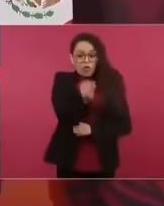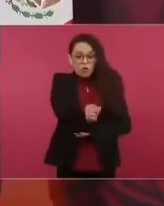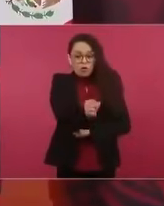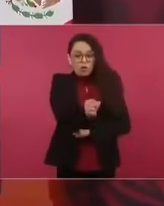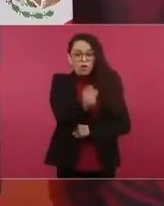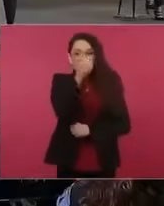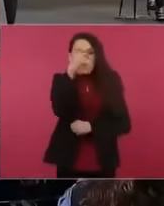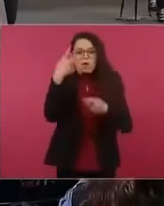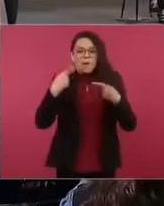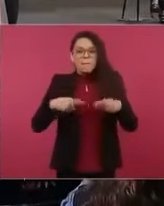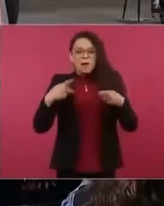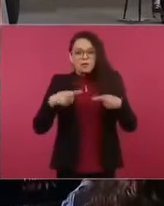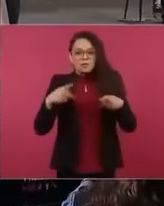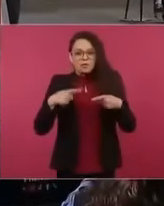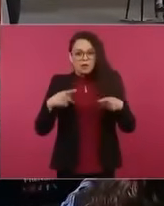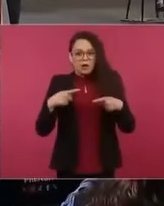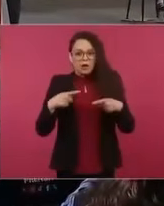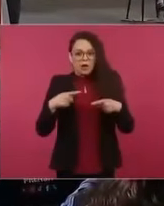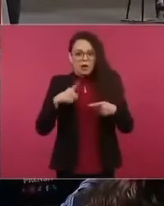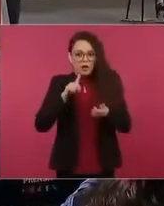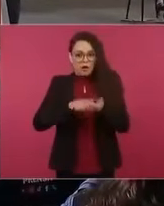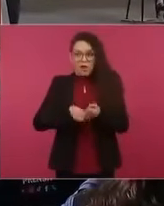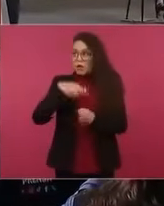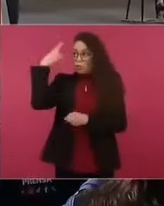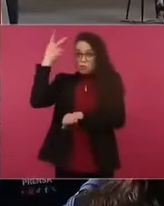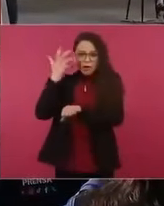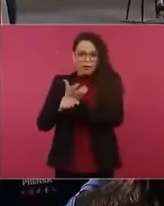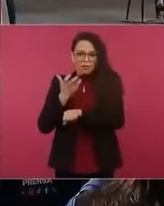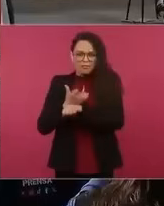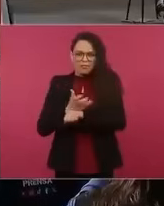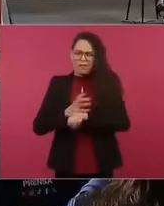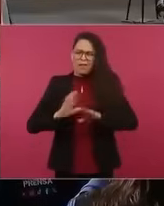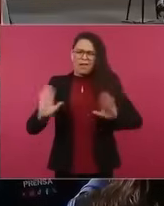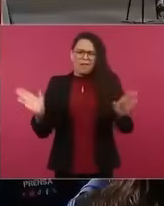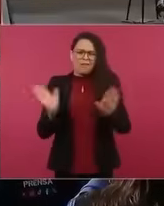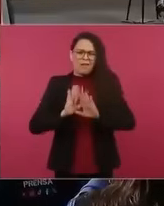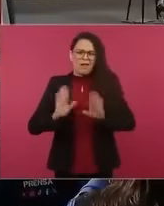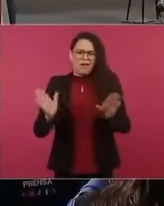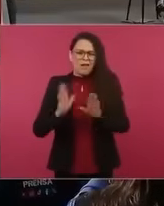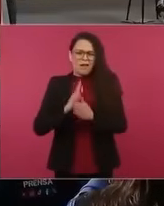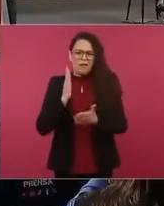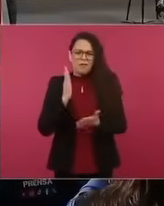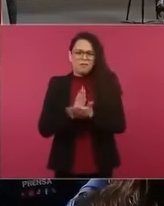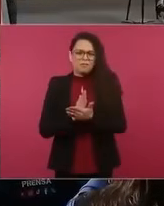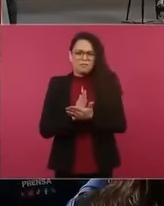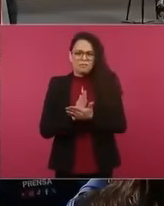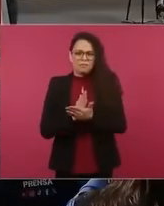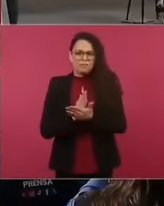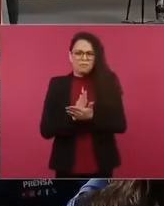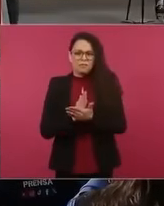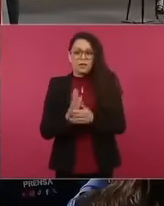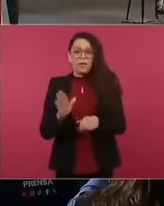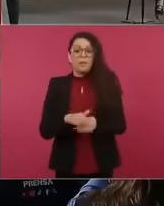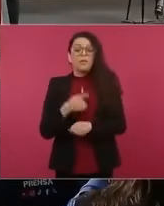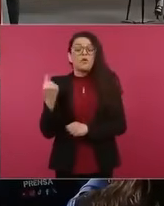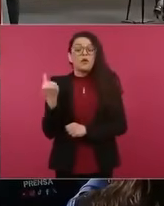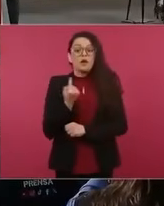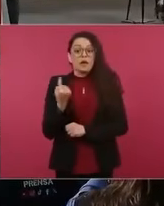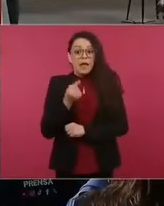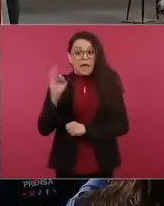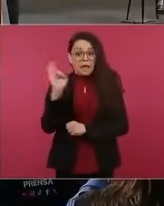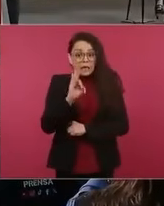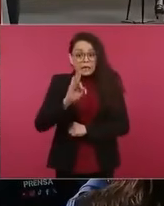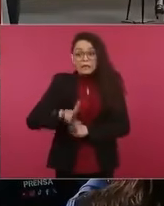Lo que implicaba era ir en contra del país y de su pueblo cooptando a quienes estarían en el